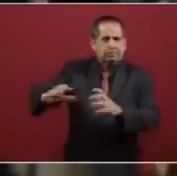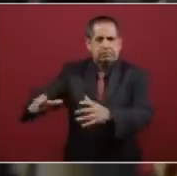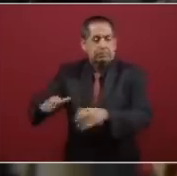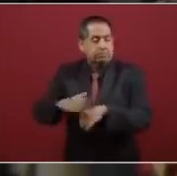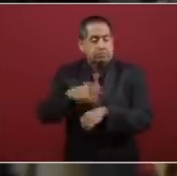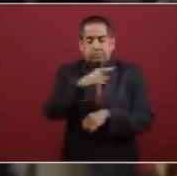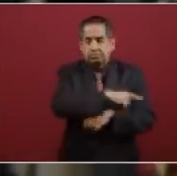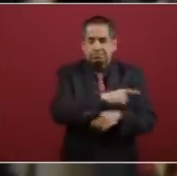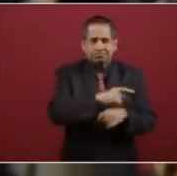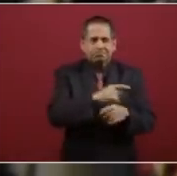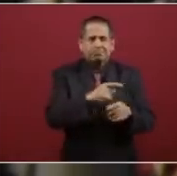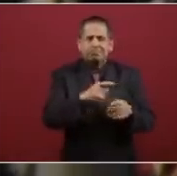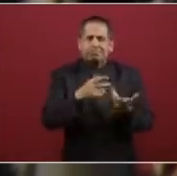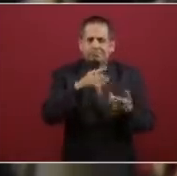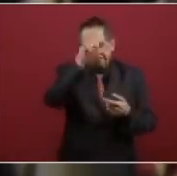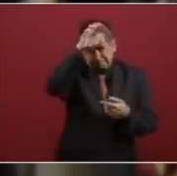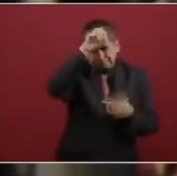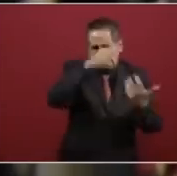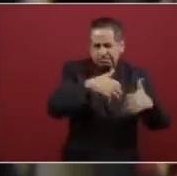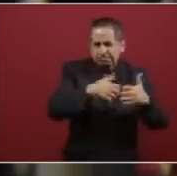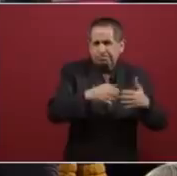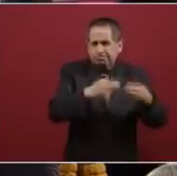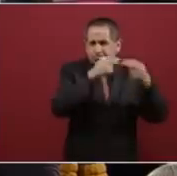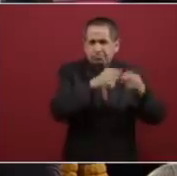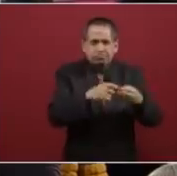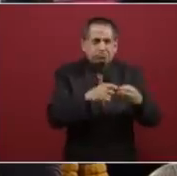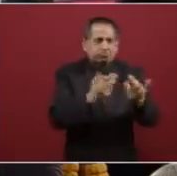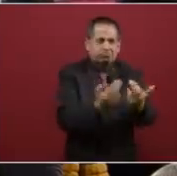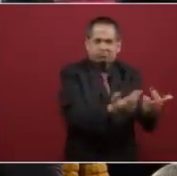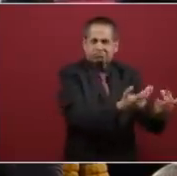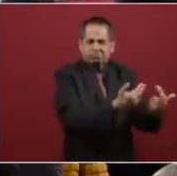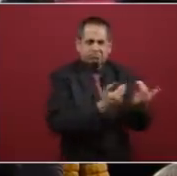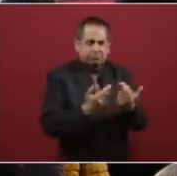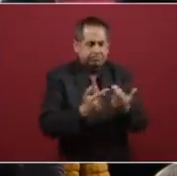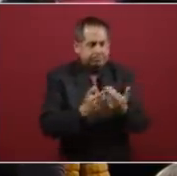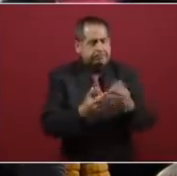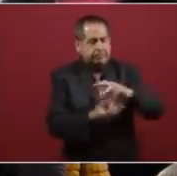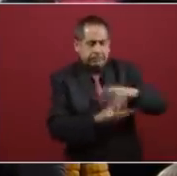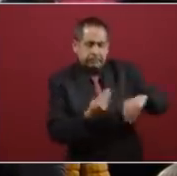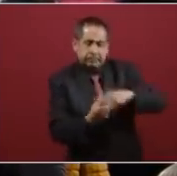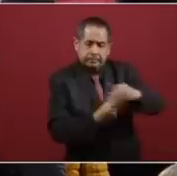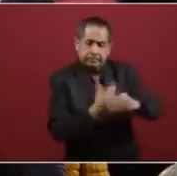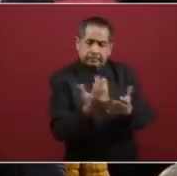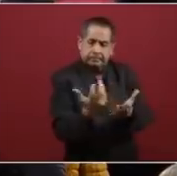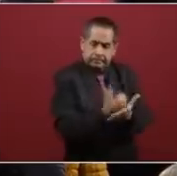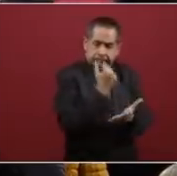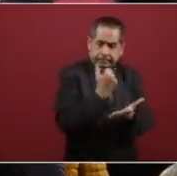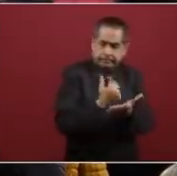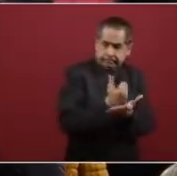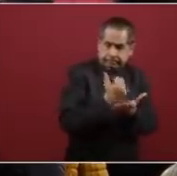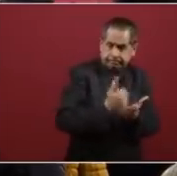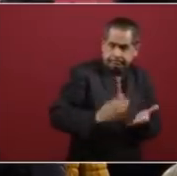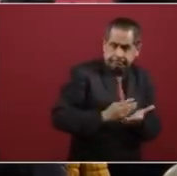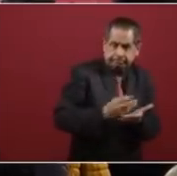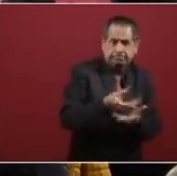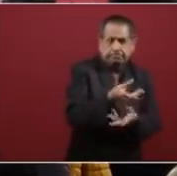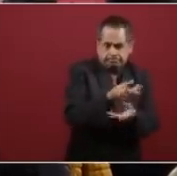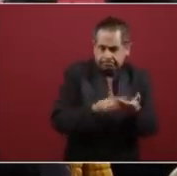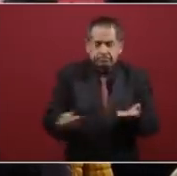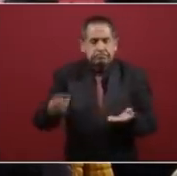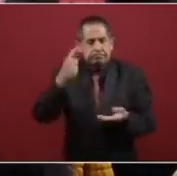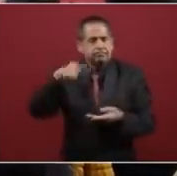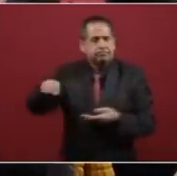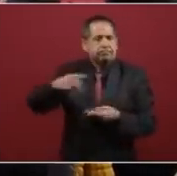destructoras, puedan favorecer de alguna manera a la gente que está buscando esa justicia. Y por último, nada más preguntarle acerca